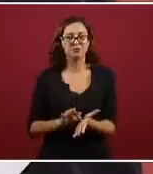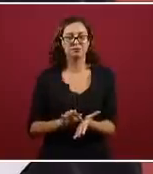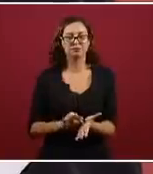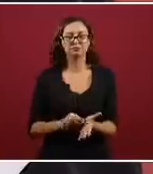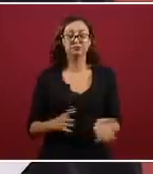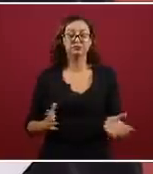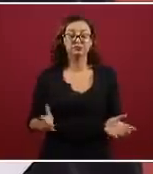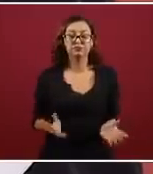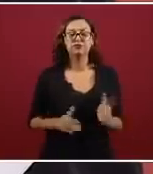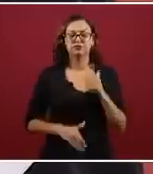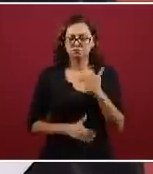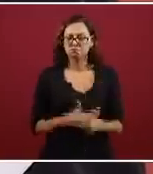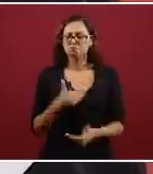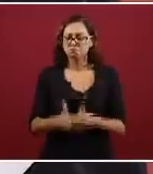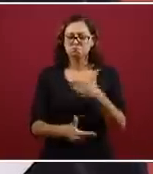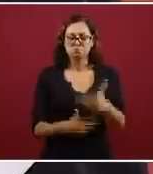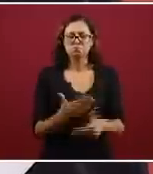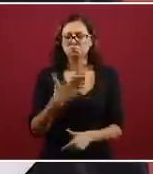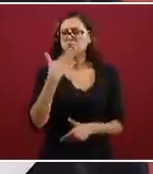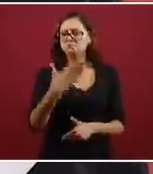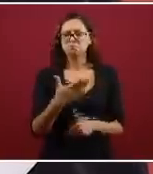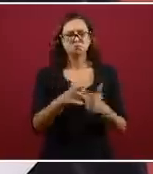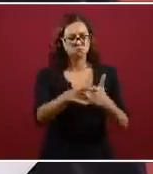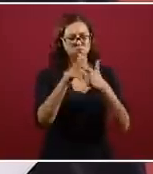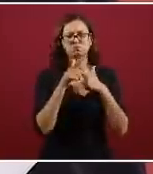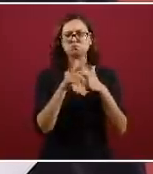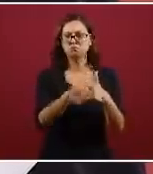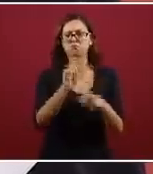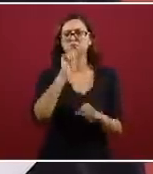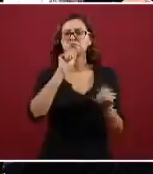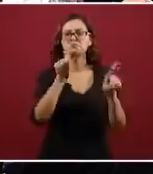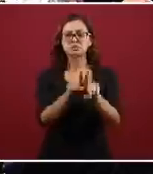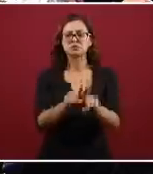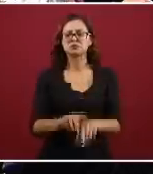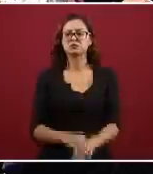Y vamos bien y así vamos a continuar.